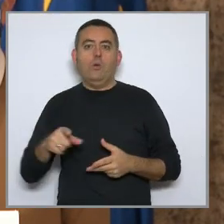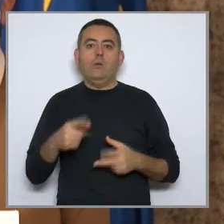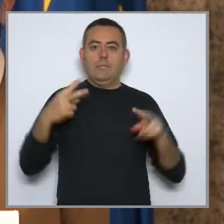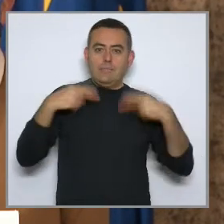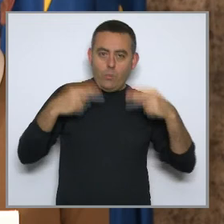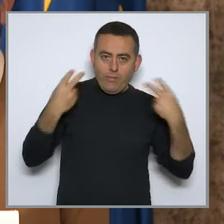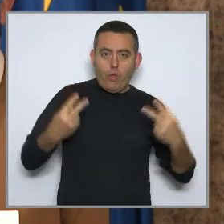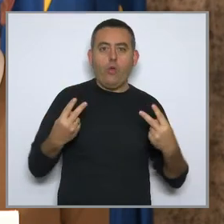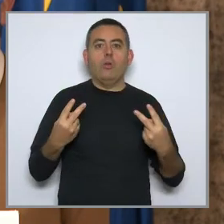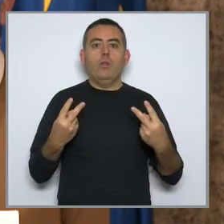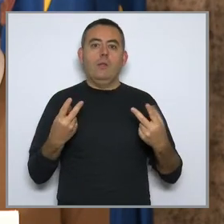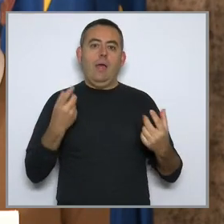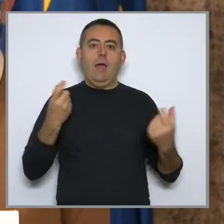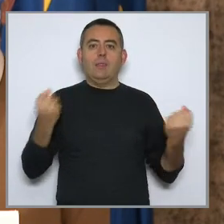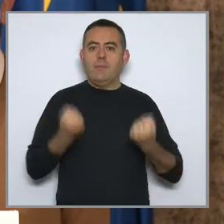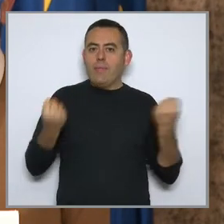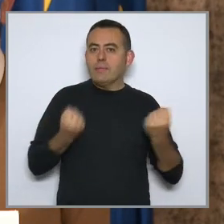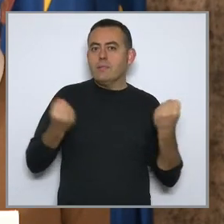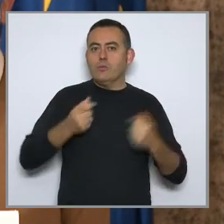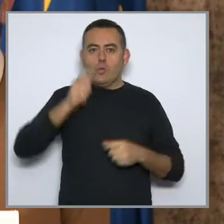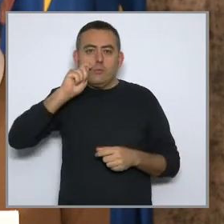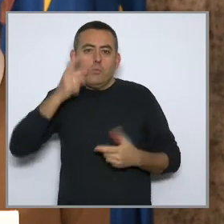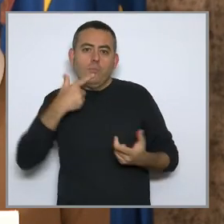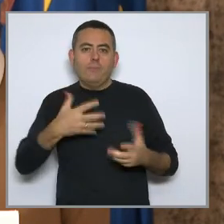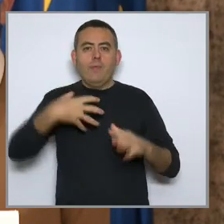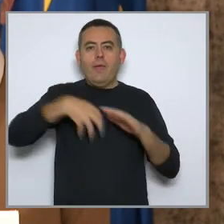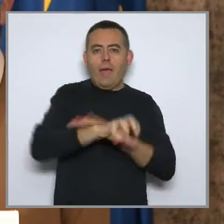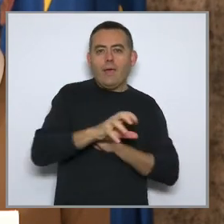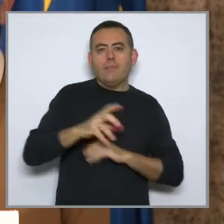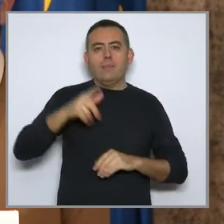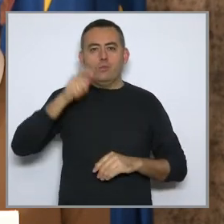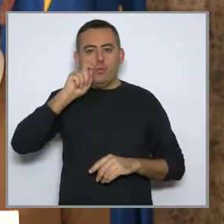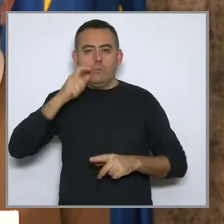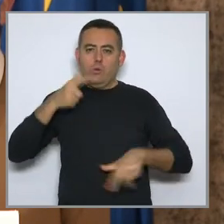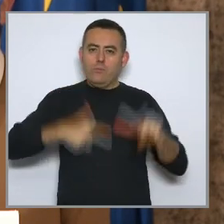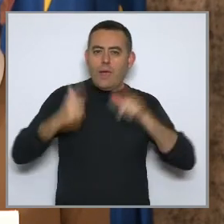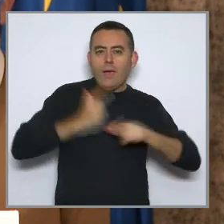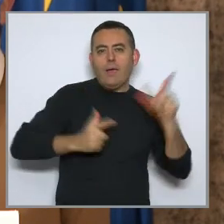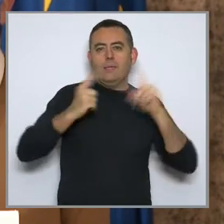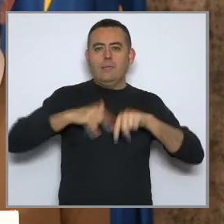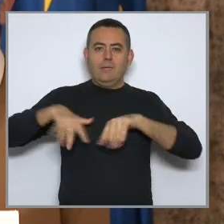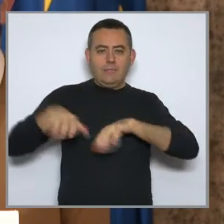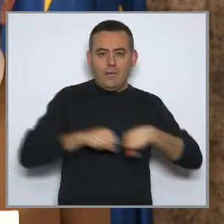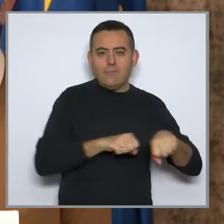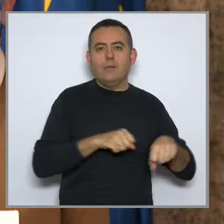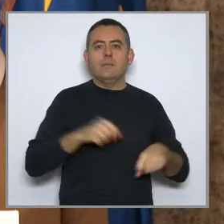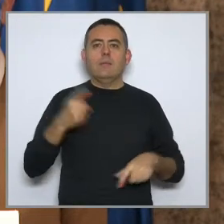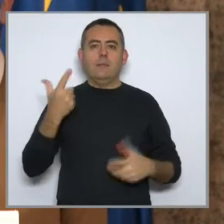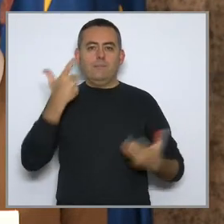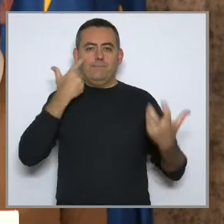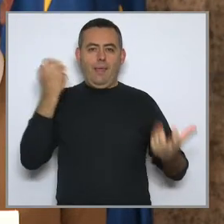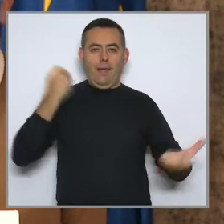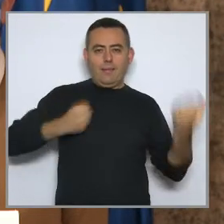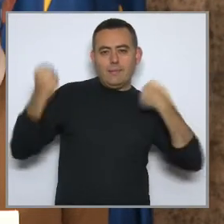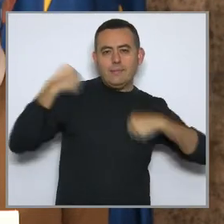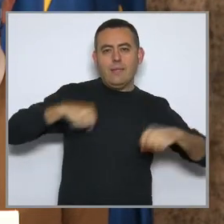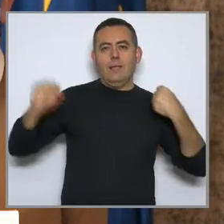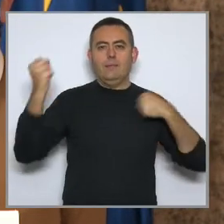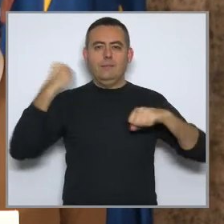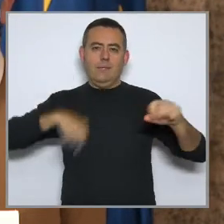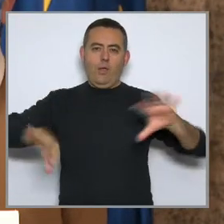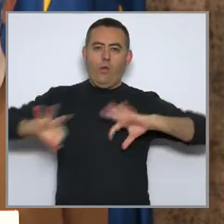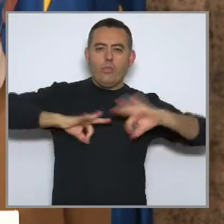actividades turísticas como agencias de viajes, operadores, servicios de reserva, actividades artísticas y de ocio, artes